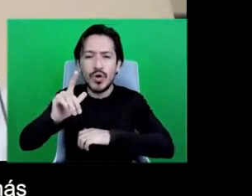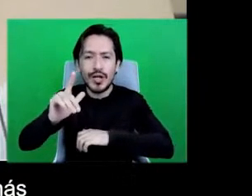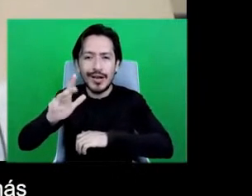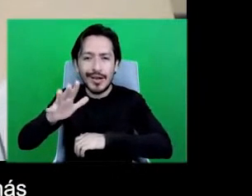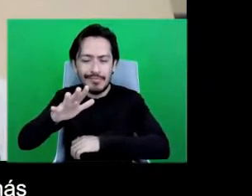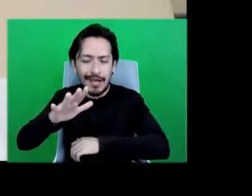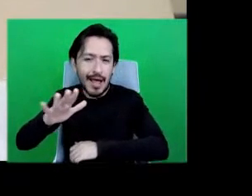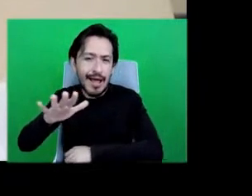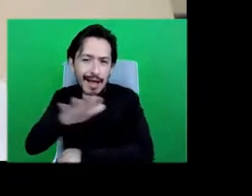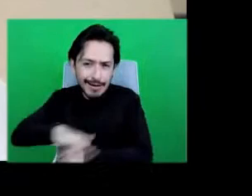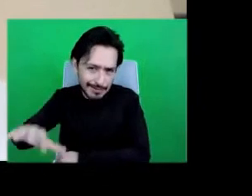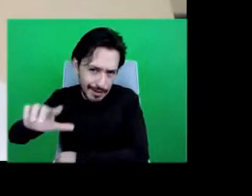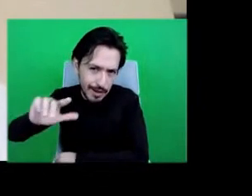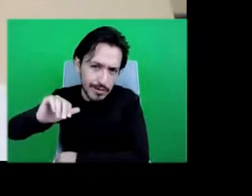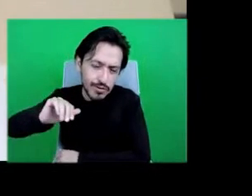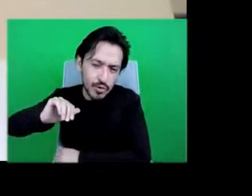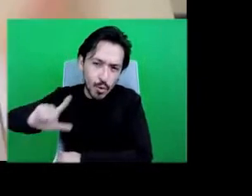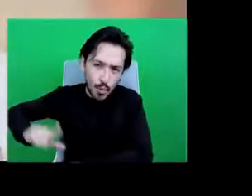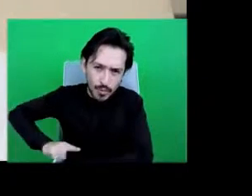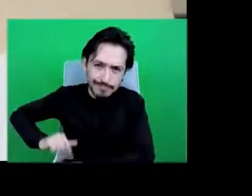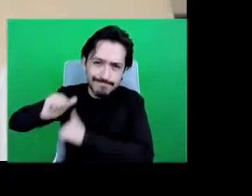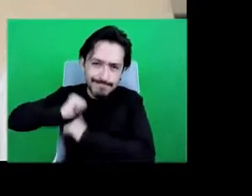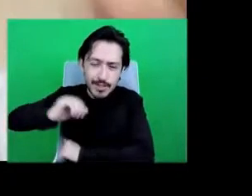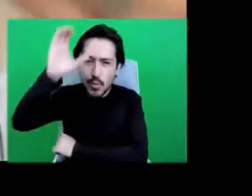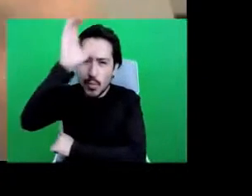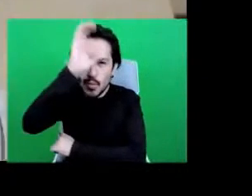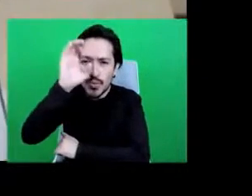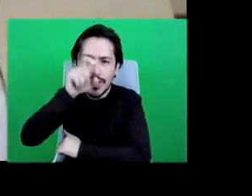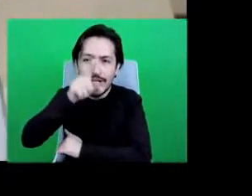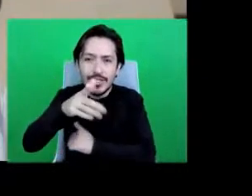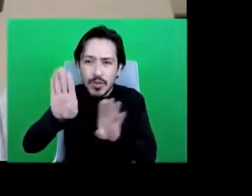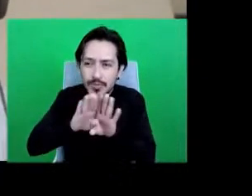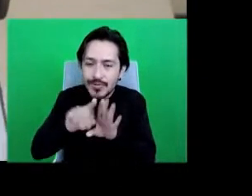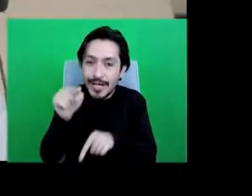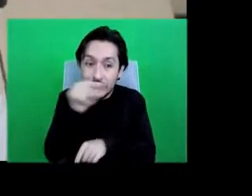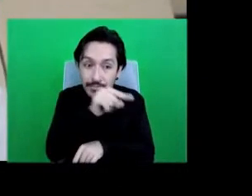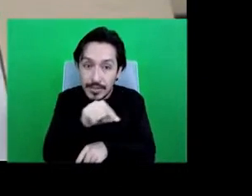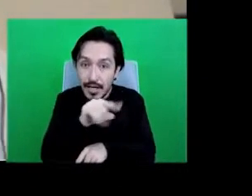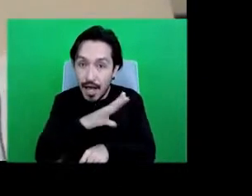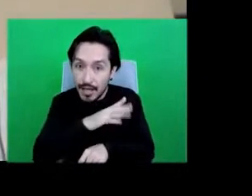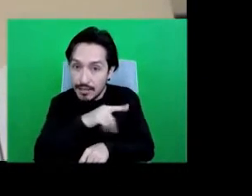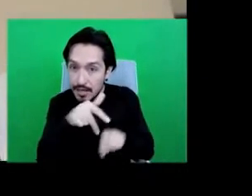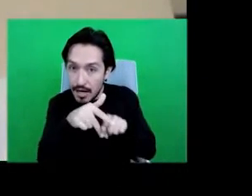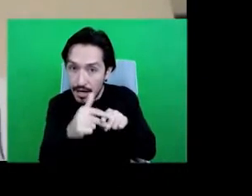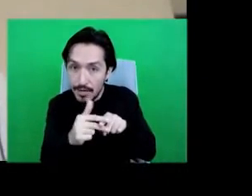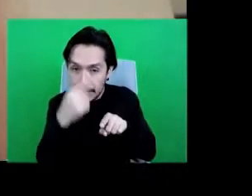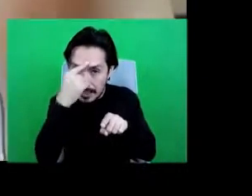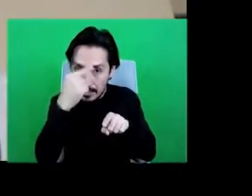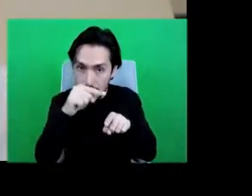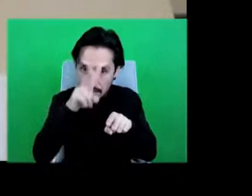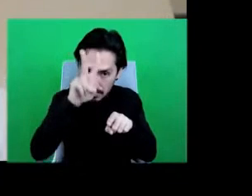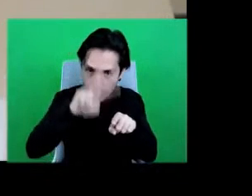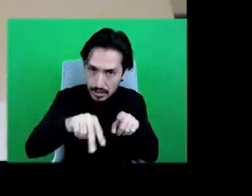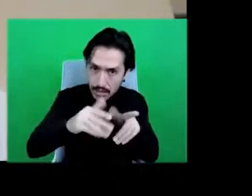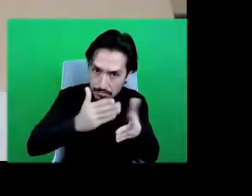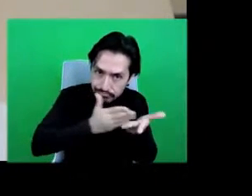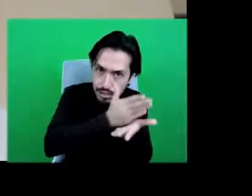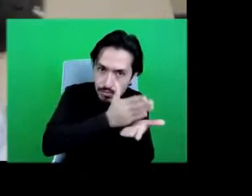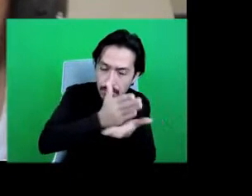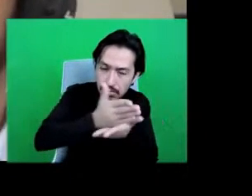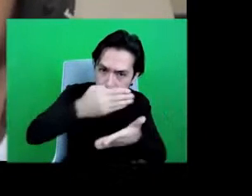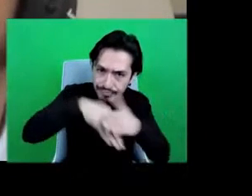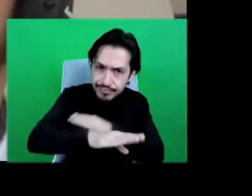la tecnología más, más avanzada para que sea más accesible en cuestión general.